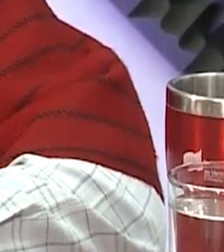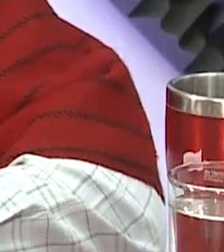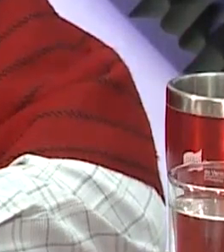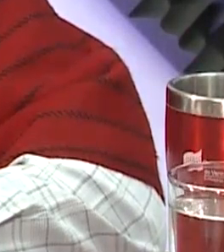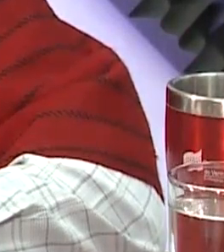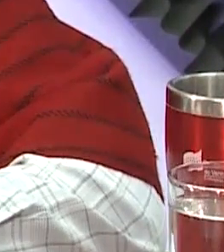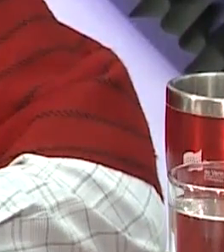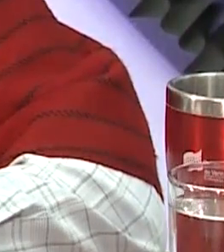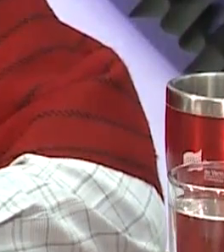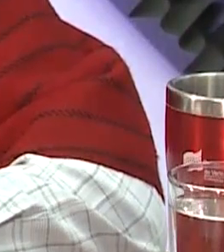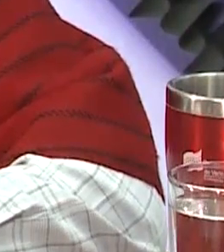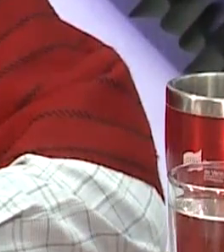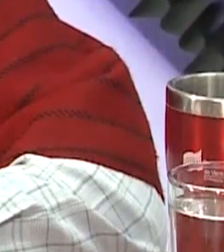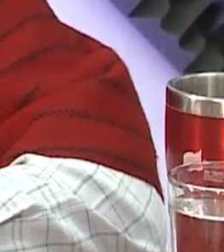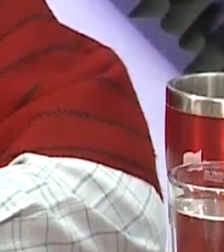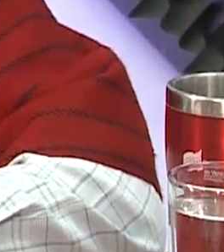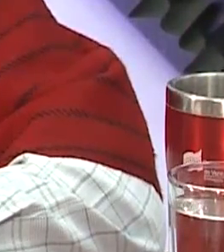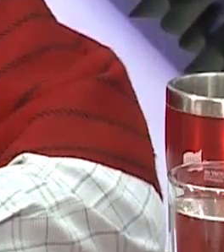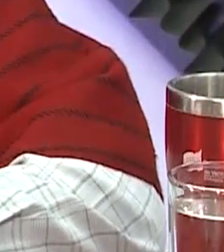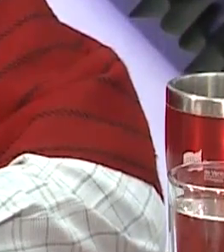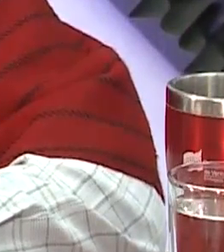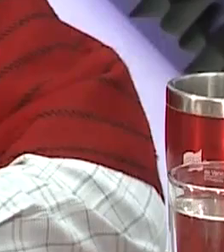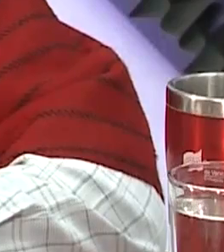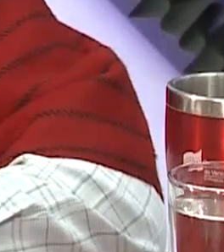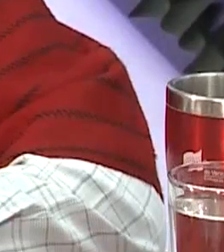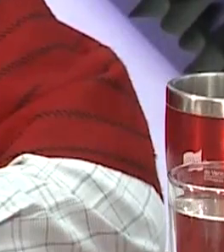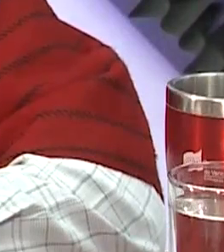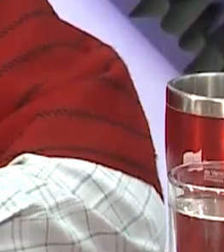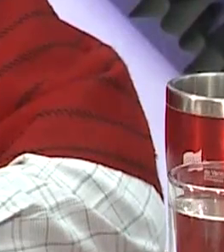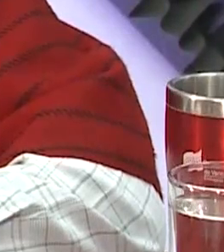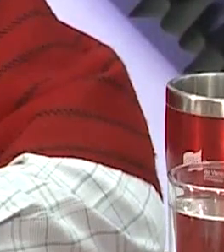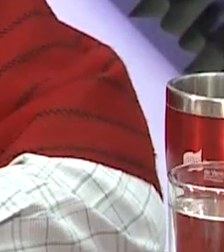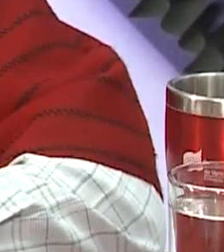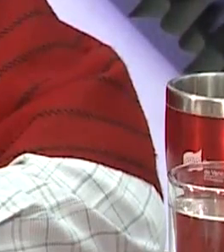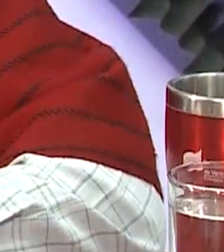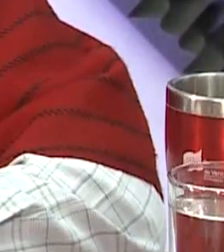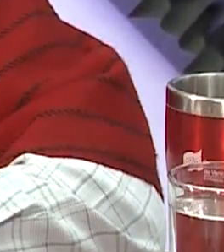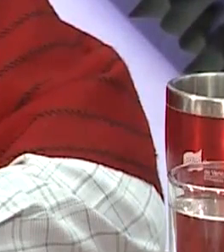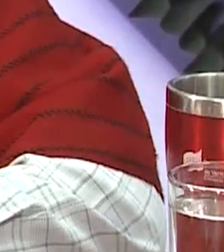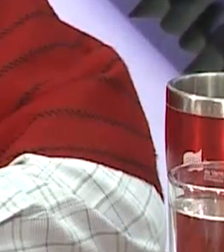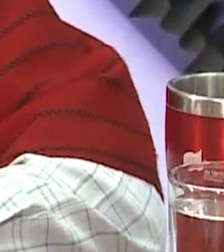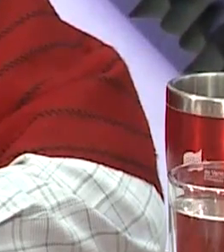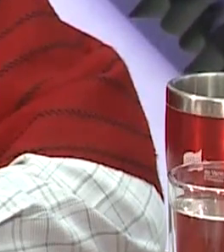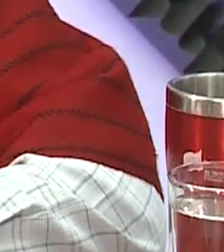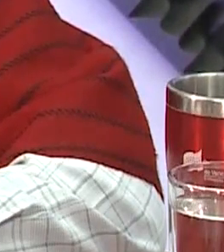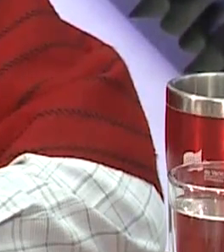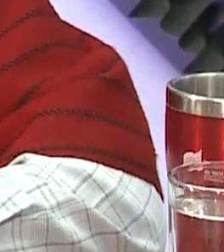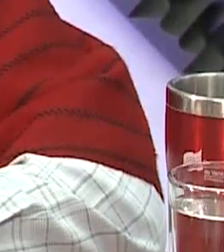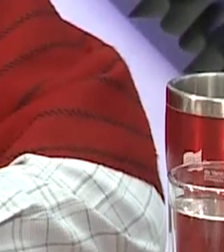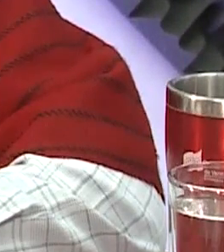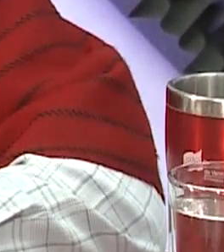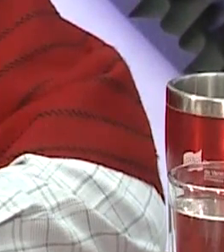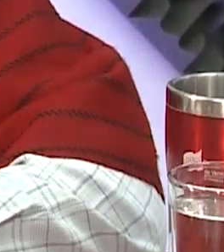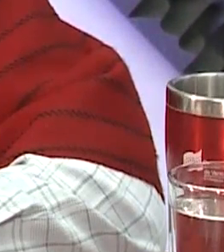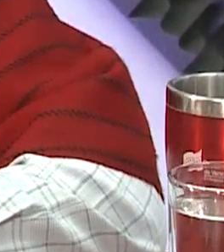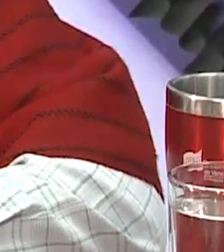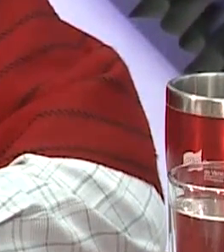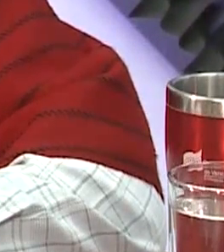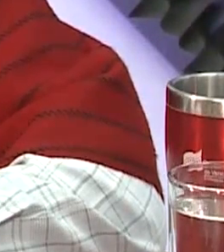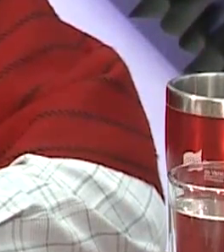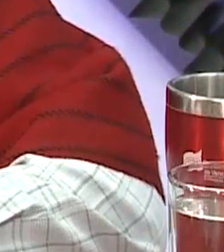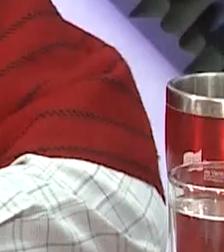aguas y manchado con jaime cano contigo de ley mamá ya está tan alauita pulsera mágica abrirla a